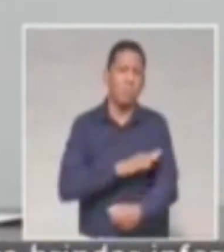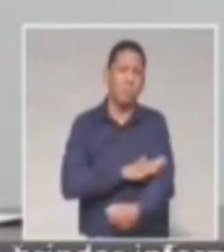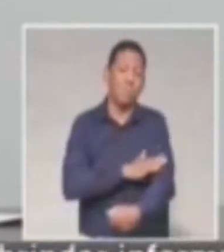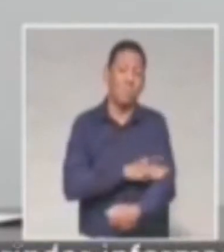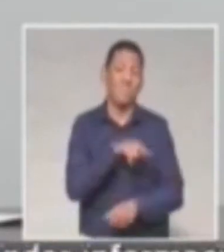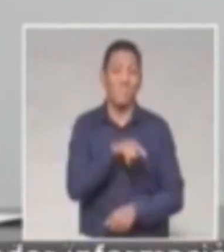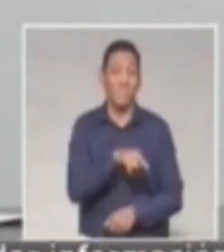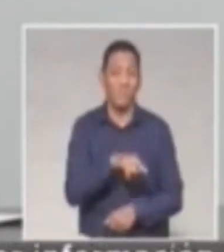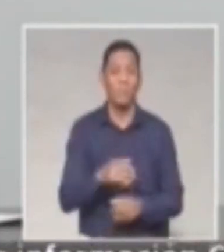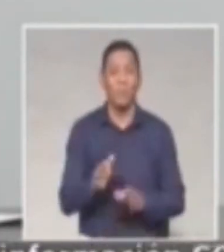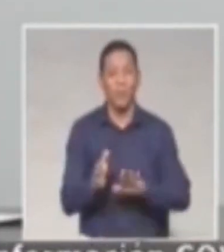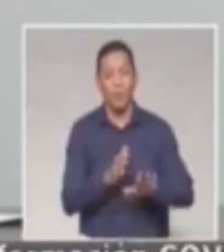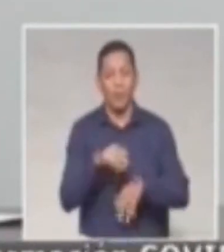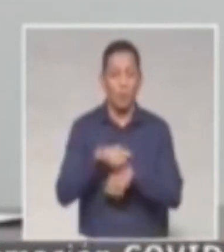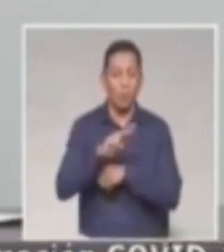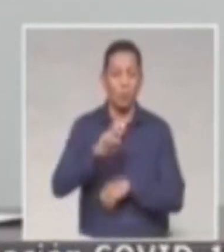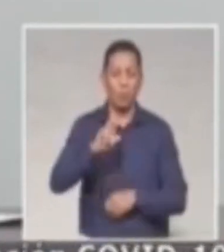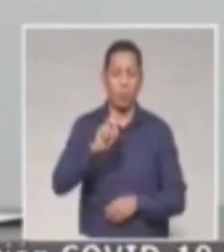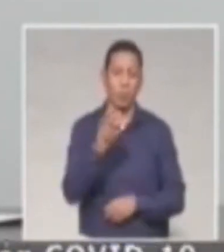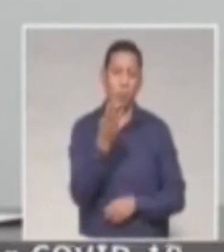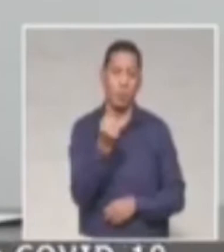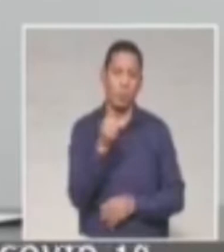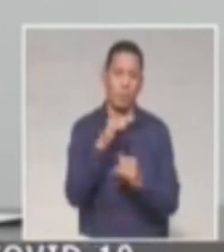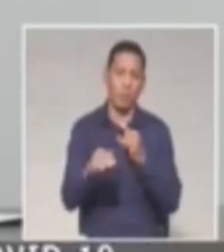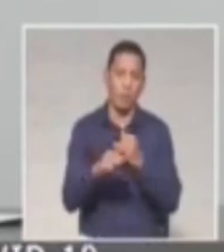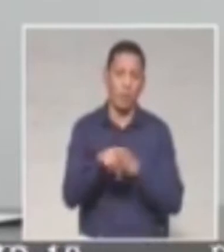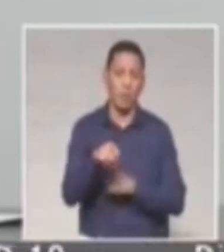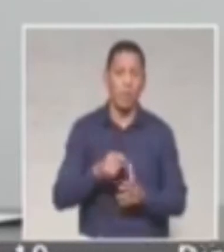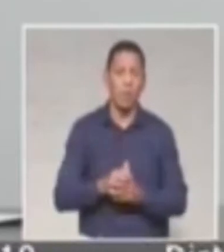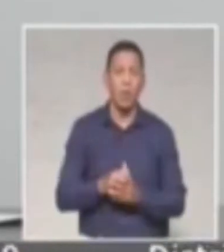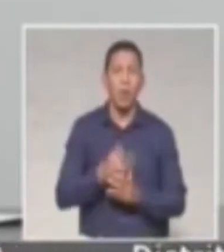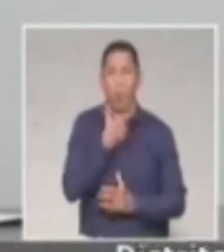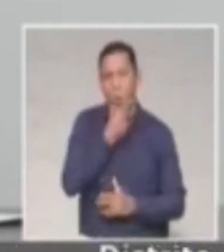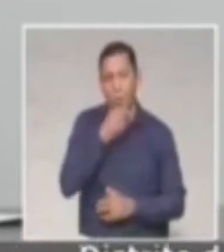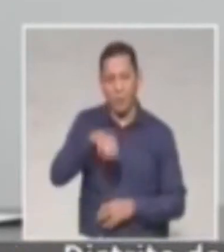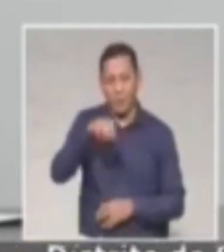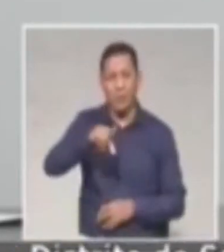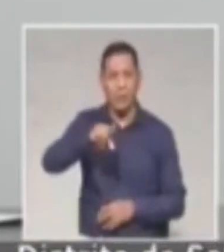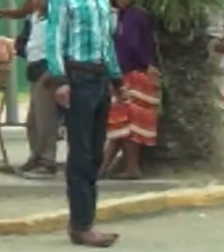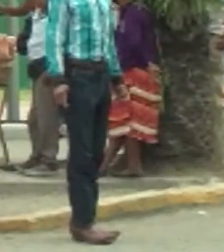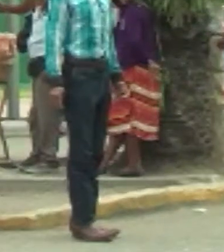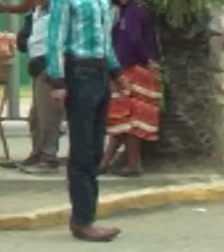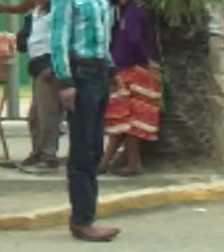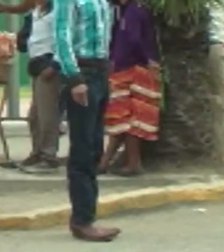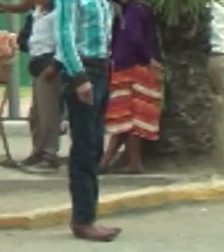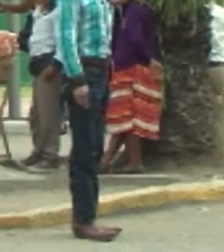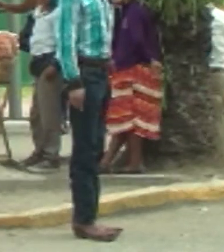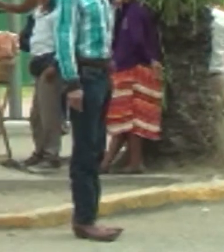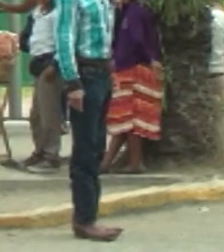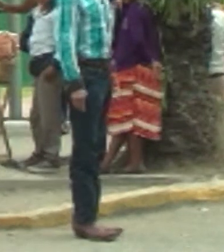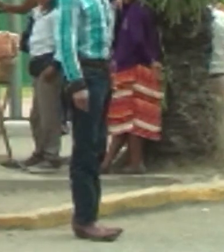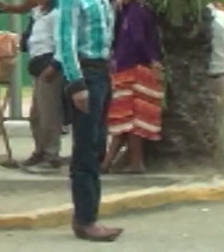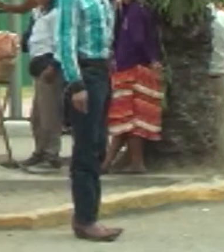arterial. La 239, que es la última, corresponde a un masculino de 72 años. Al momento